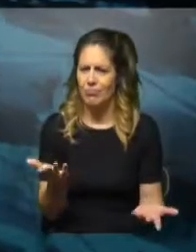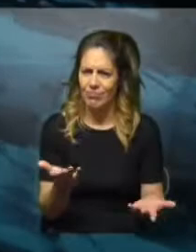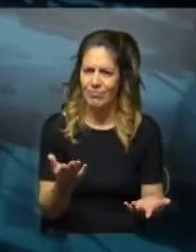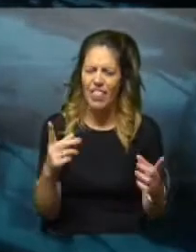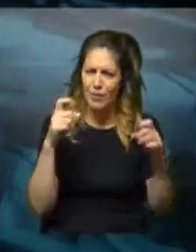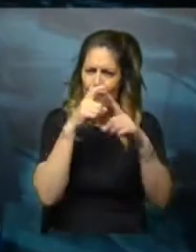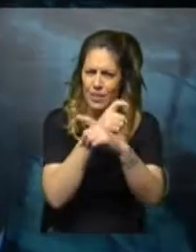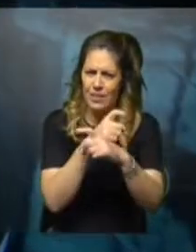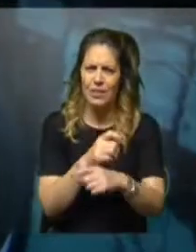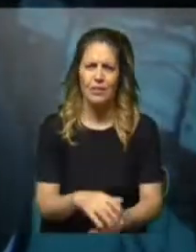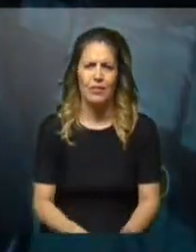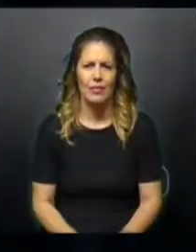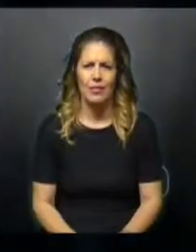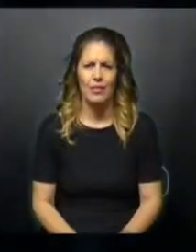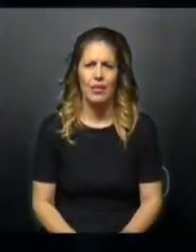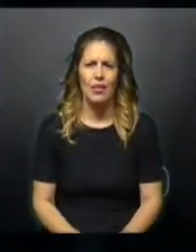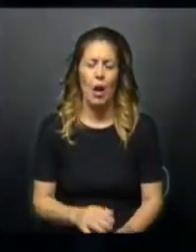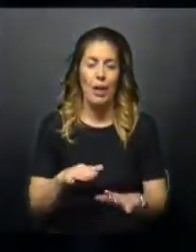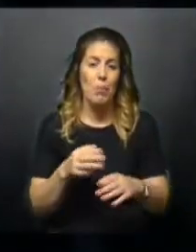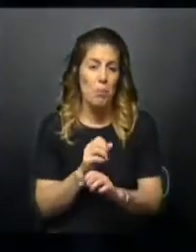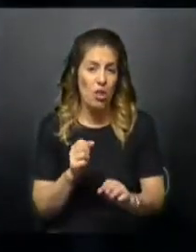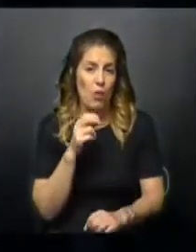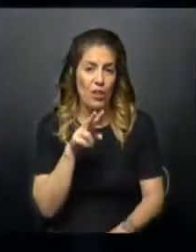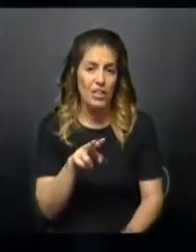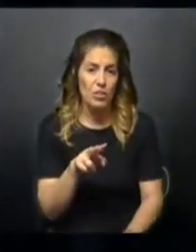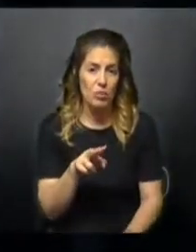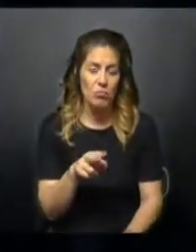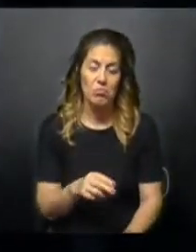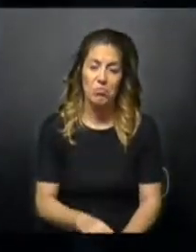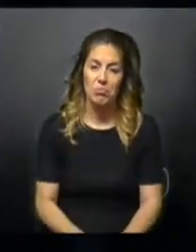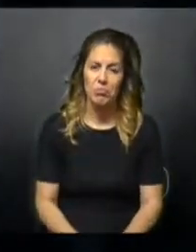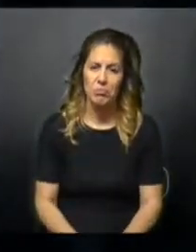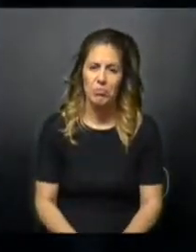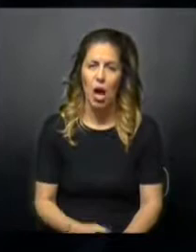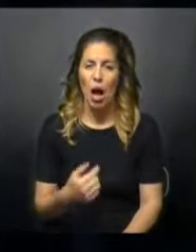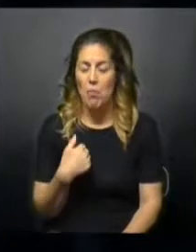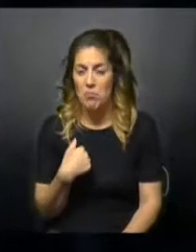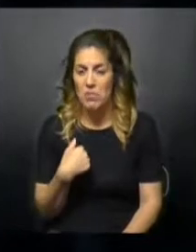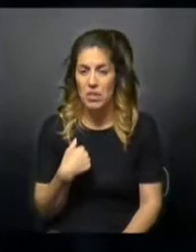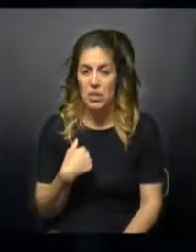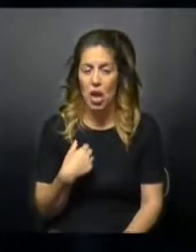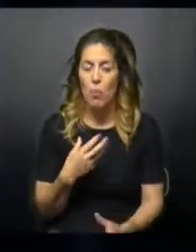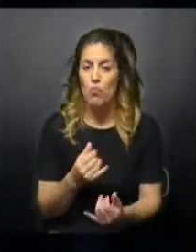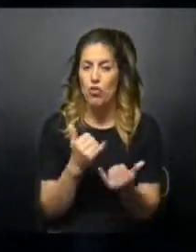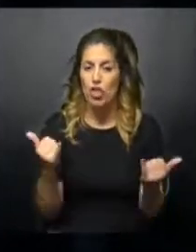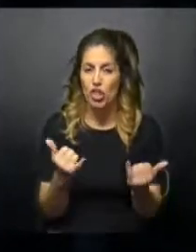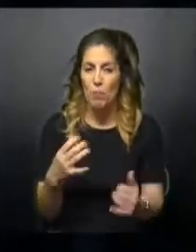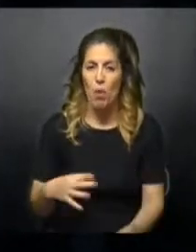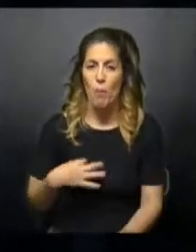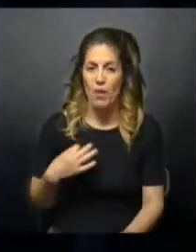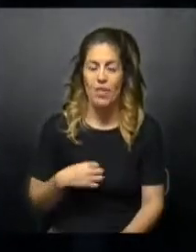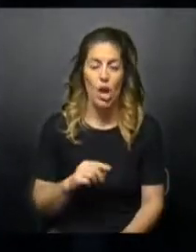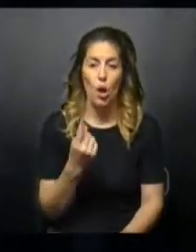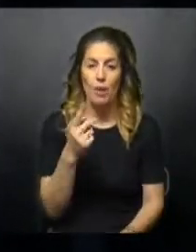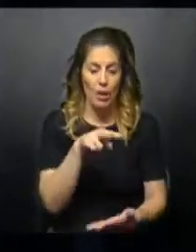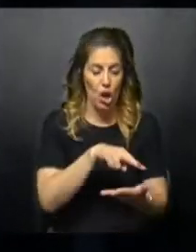capaz que podemos ver eso pero yo veo una digo por lo menos a mí me pasó mucho mucho tiempo en mi vida que lo primero